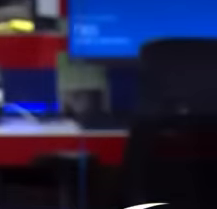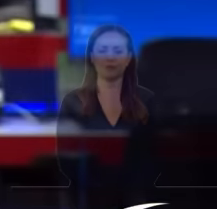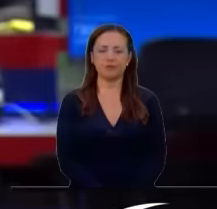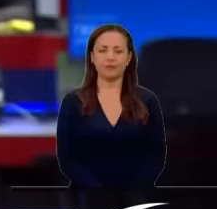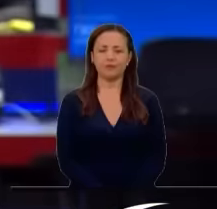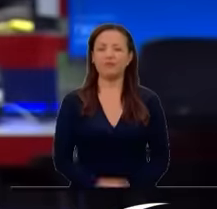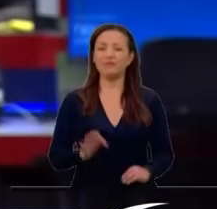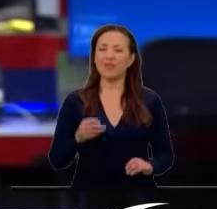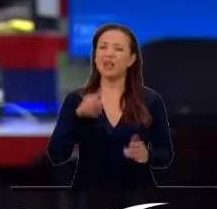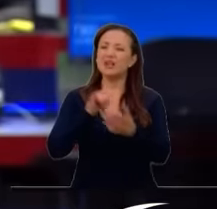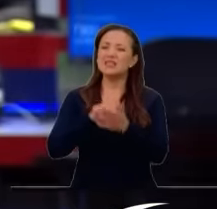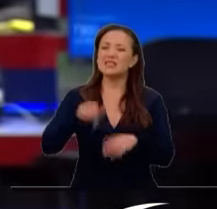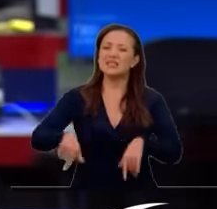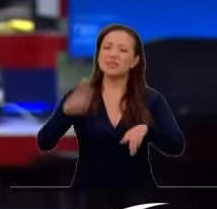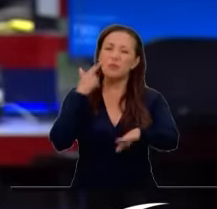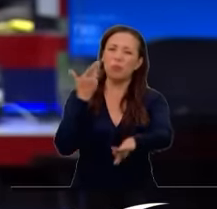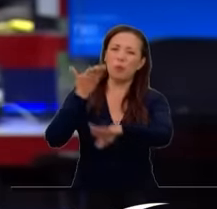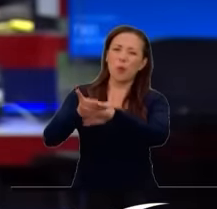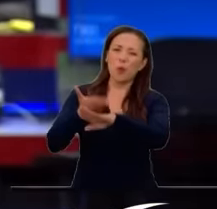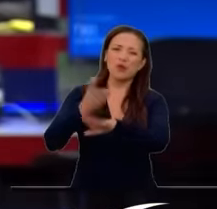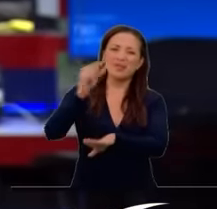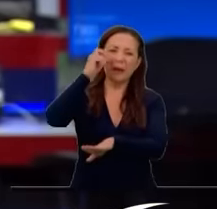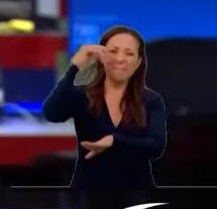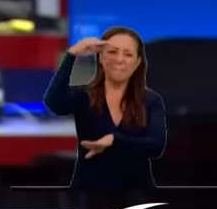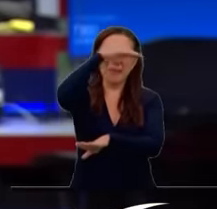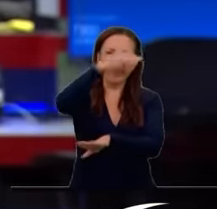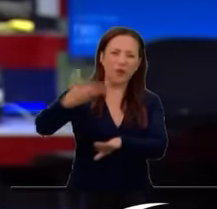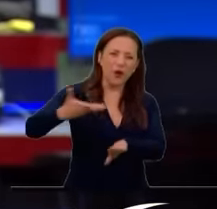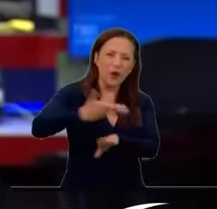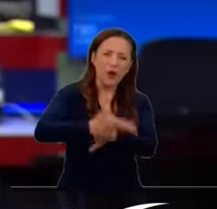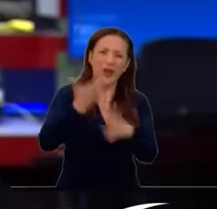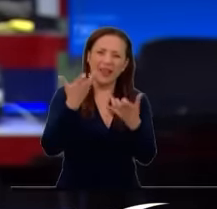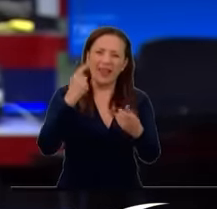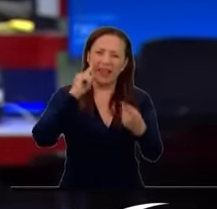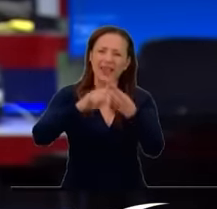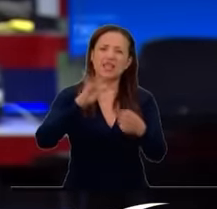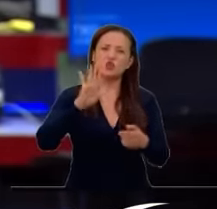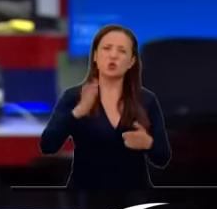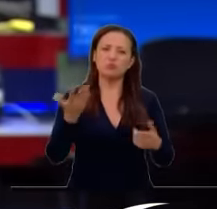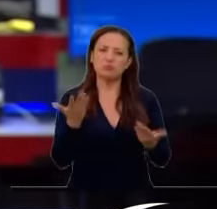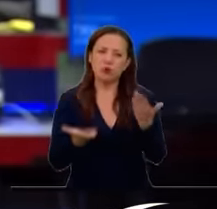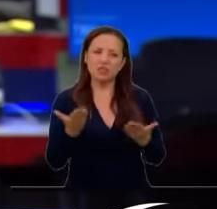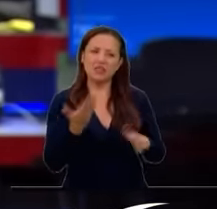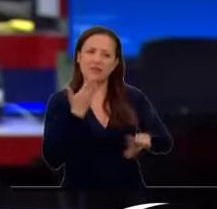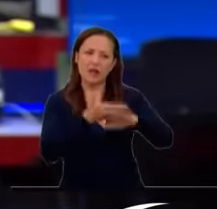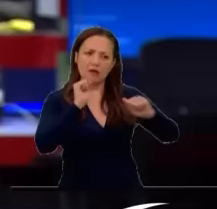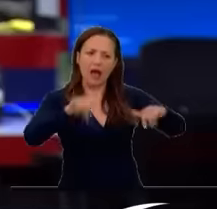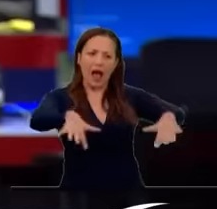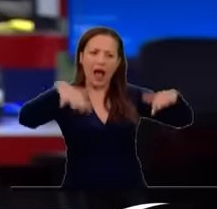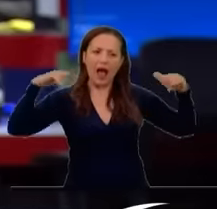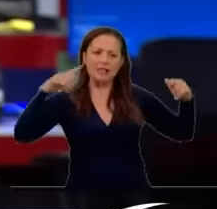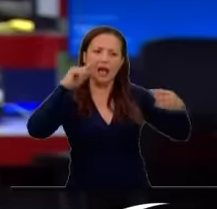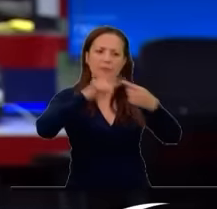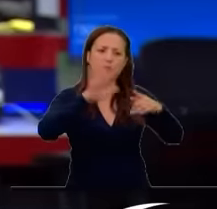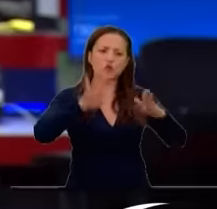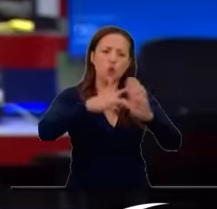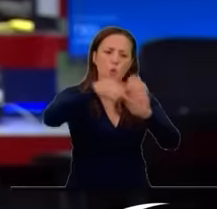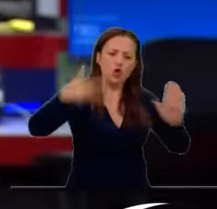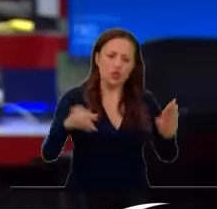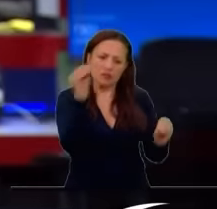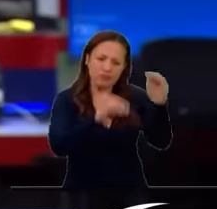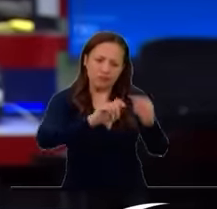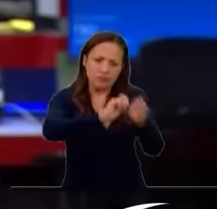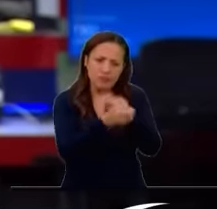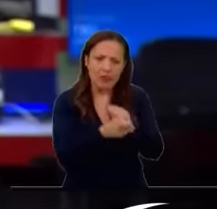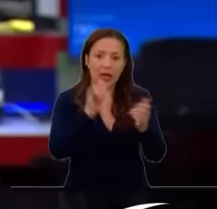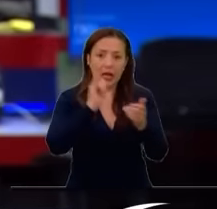A propósito de la propuesta del presidente Gustavo Petro de una Asamblea Nacional Constituyente, ha sido una cascada de reacciones las